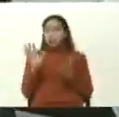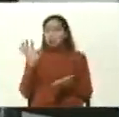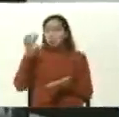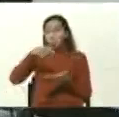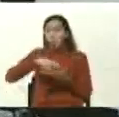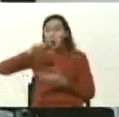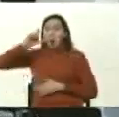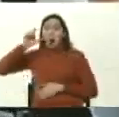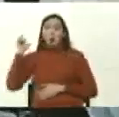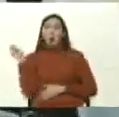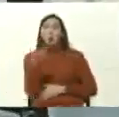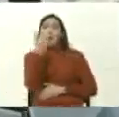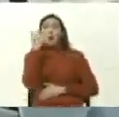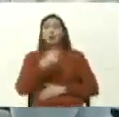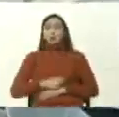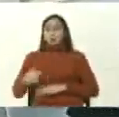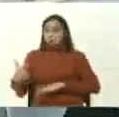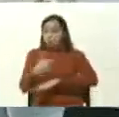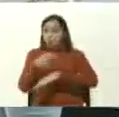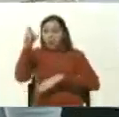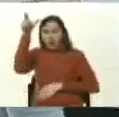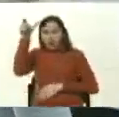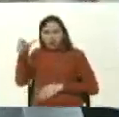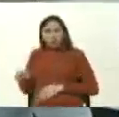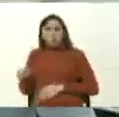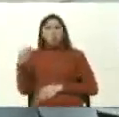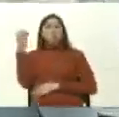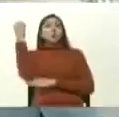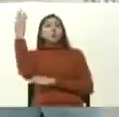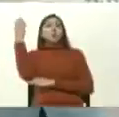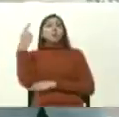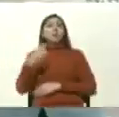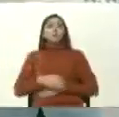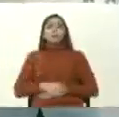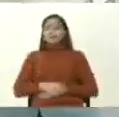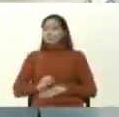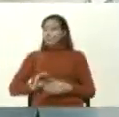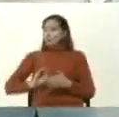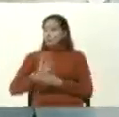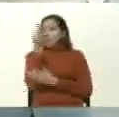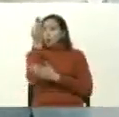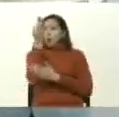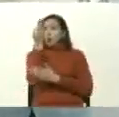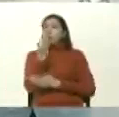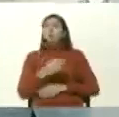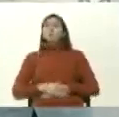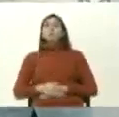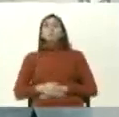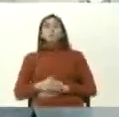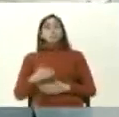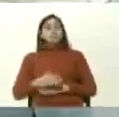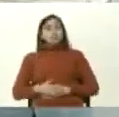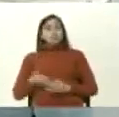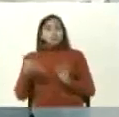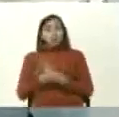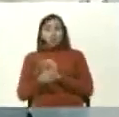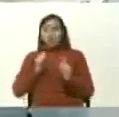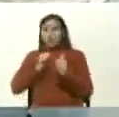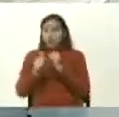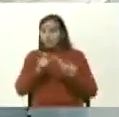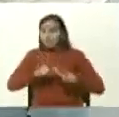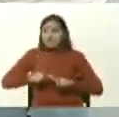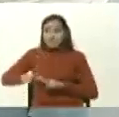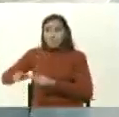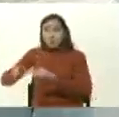Guárico. Allá está nuestro gobernador, José Vázquez. Vamos a la inauguración de la unidad de talento deportivo